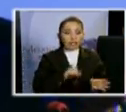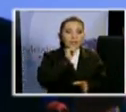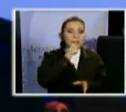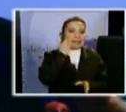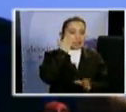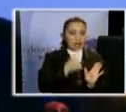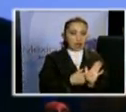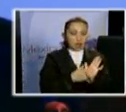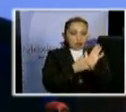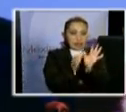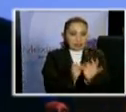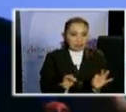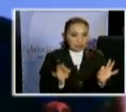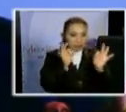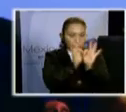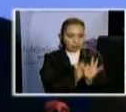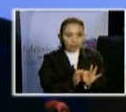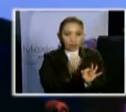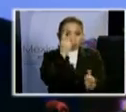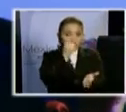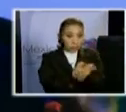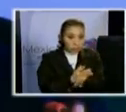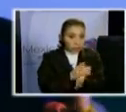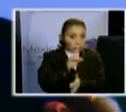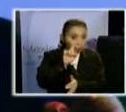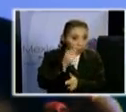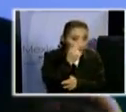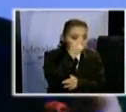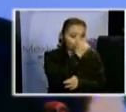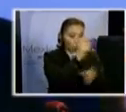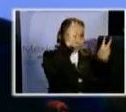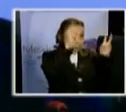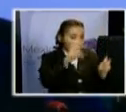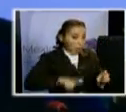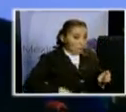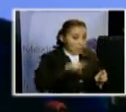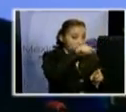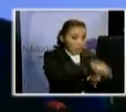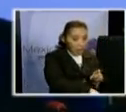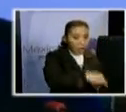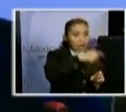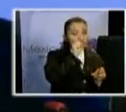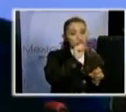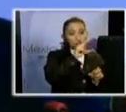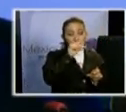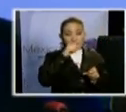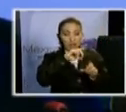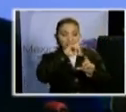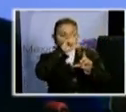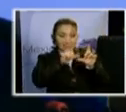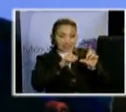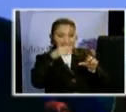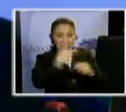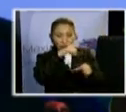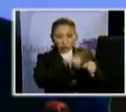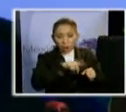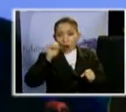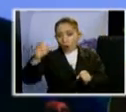yo enfatizar que no nada más es un asunto de los gobiernos nacionales o subnacionales o de los